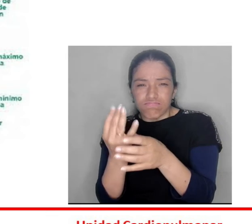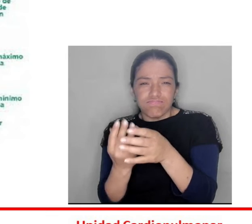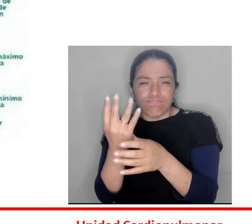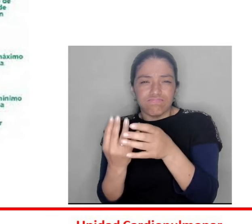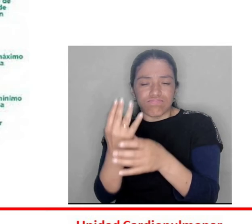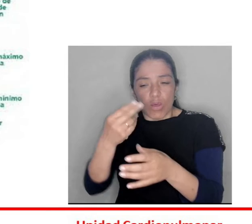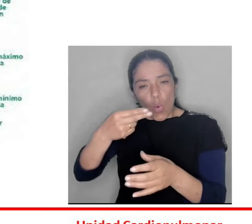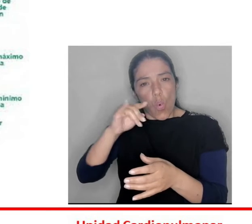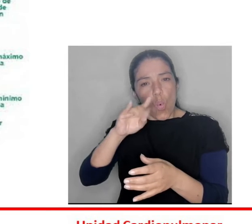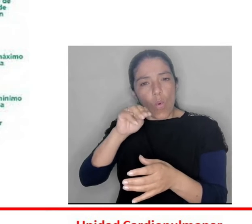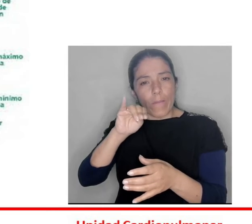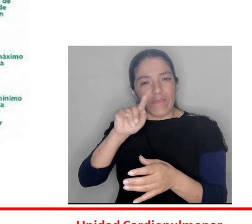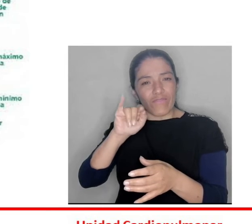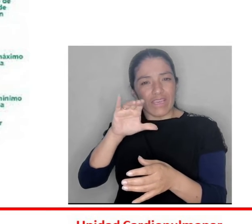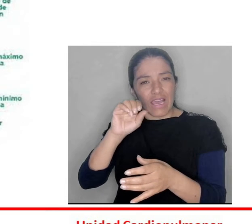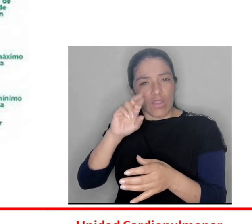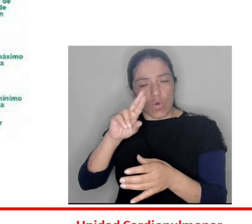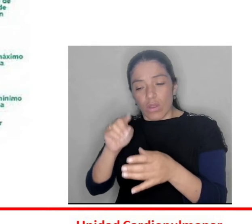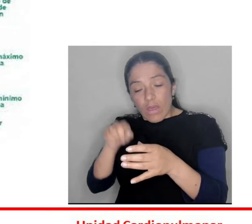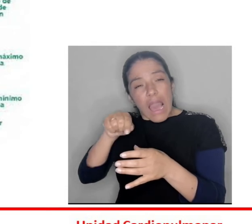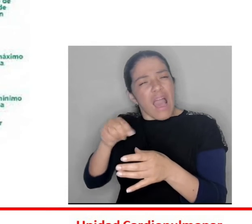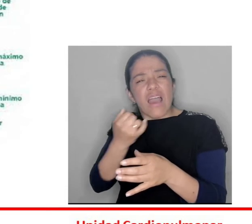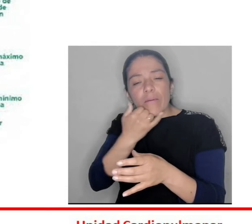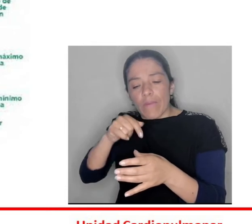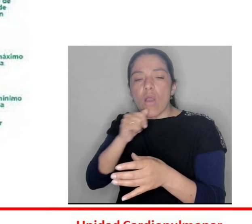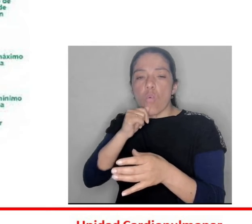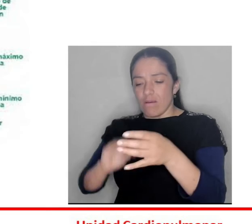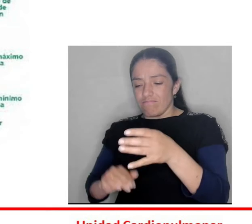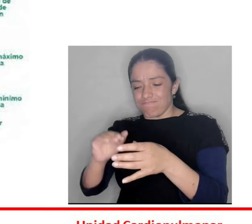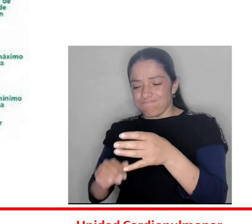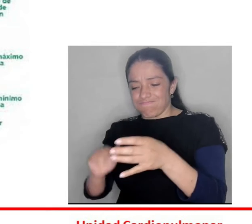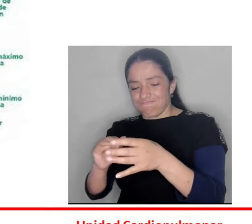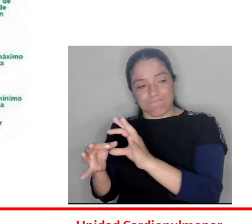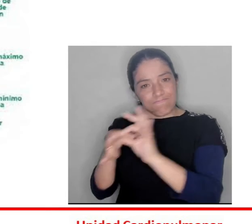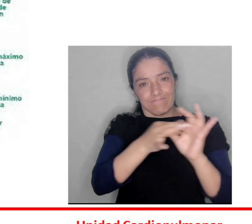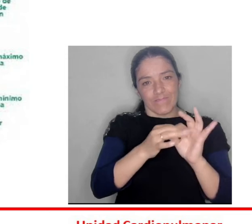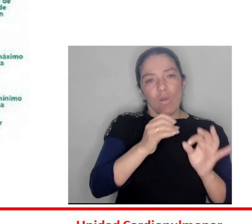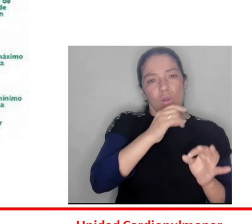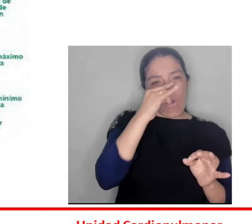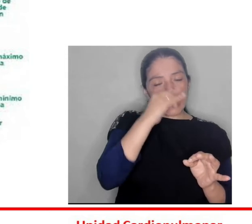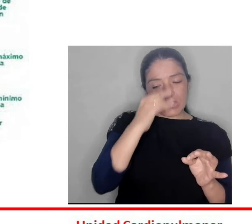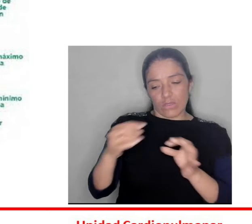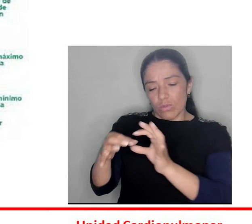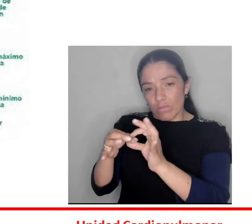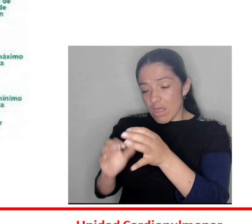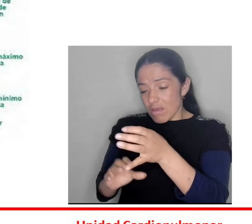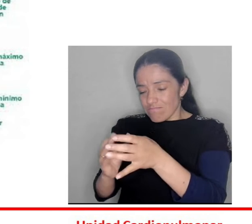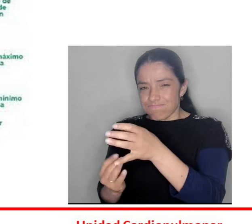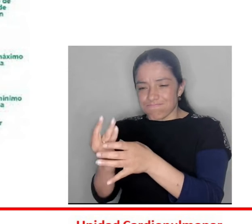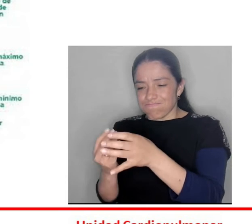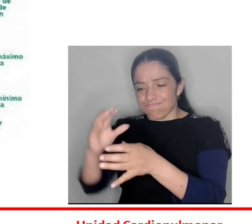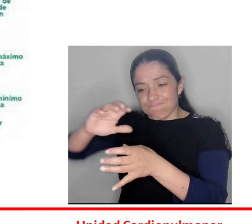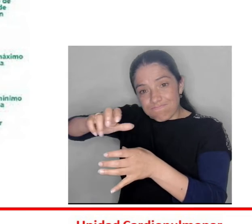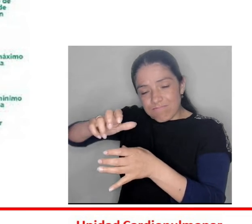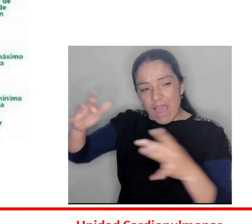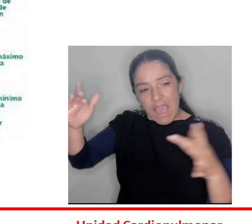Humidificador desechable. Es el recipiente en donde se coloca el agua para humedecer el oxígeno que se le está administrando al paciente.